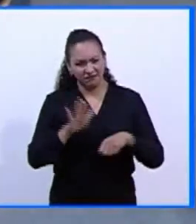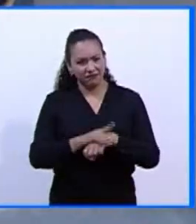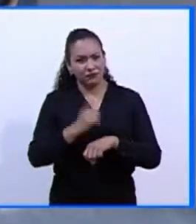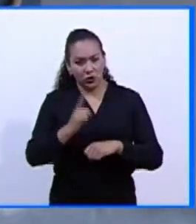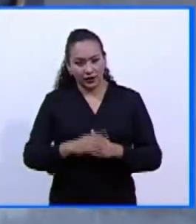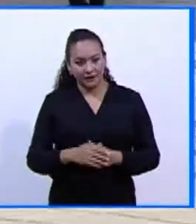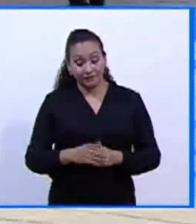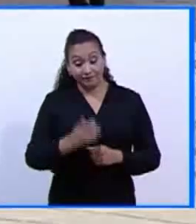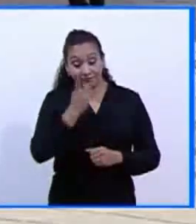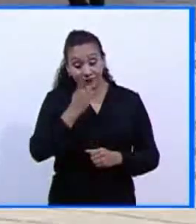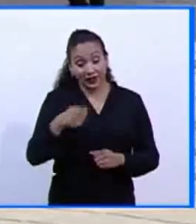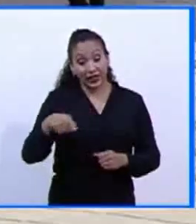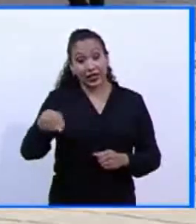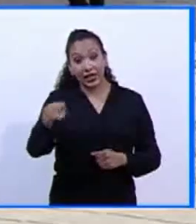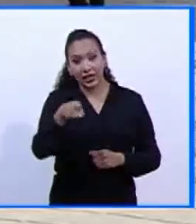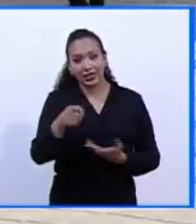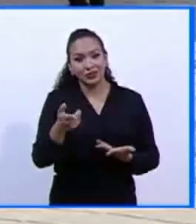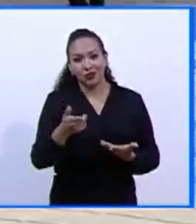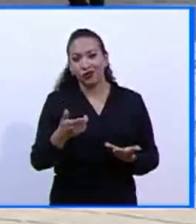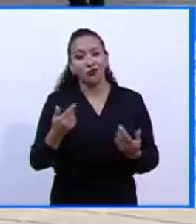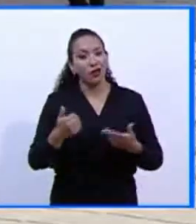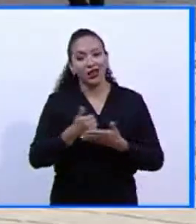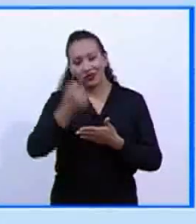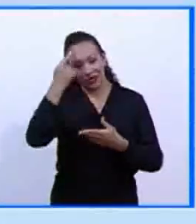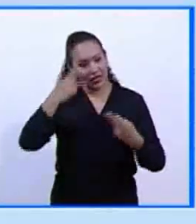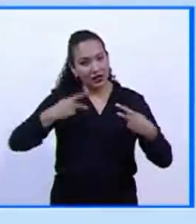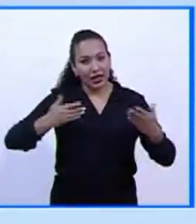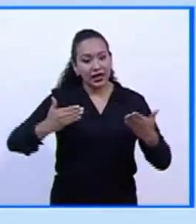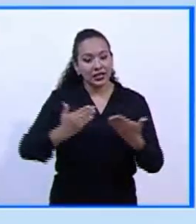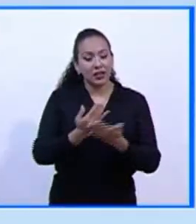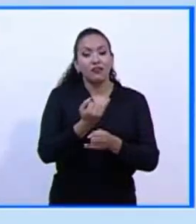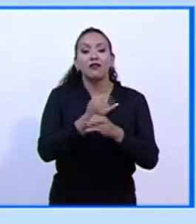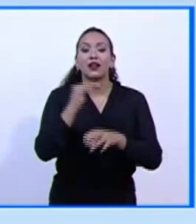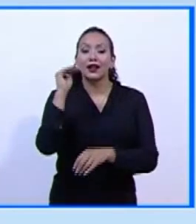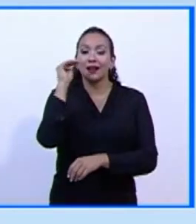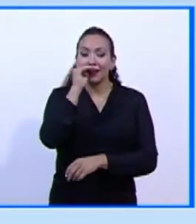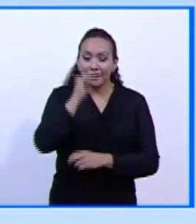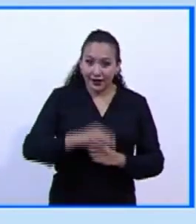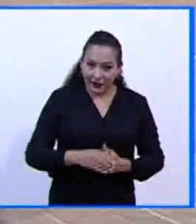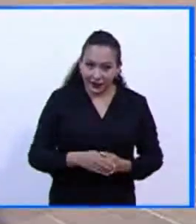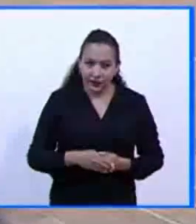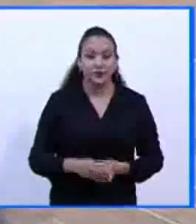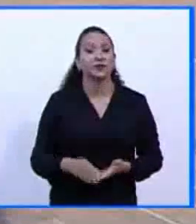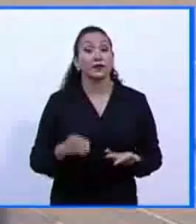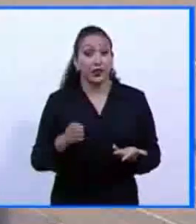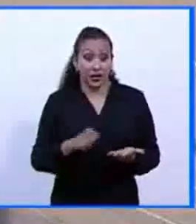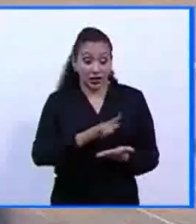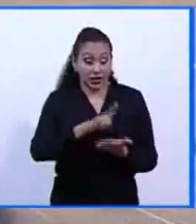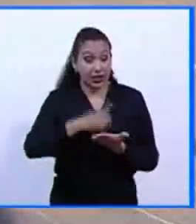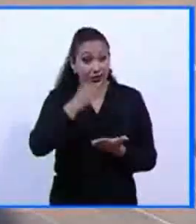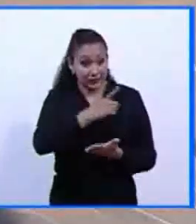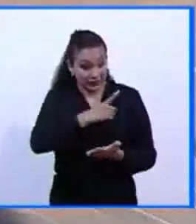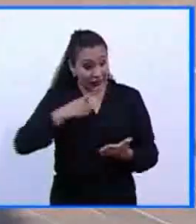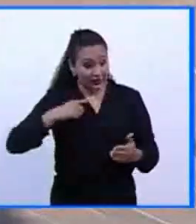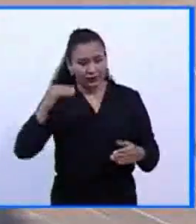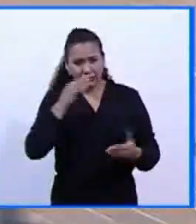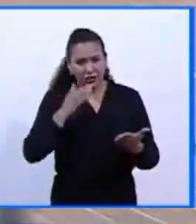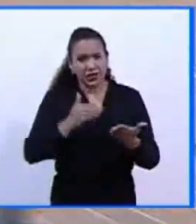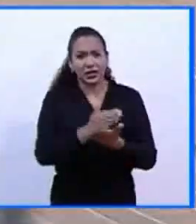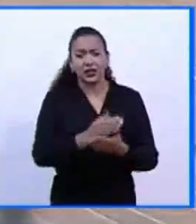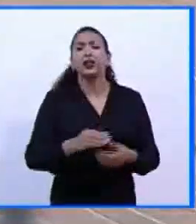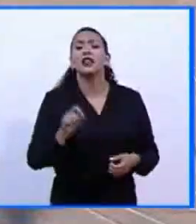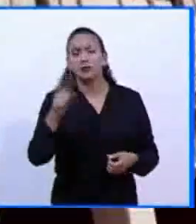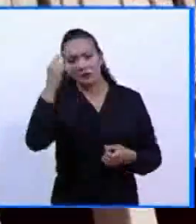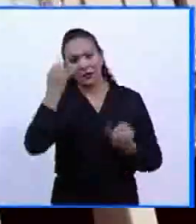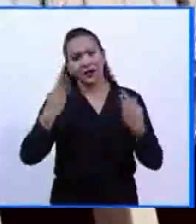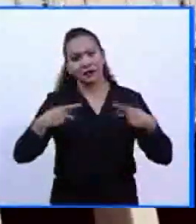el principio de gratuidad del acceso a la información, así como los de proporcionalidad y equidad tributaria, entre ellas